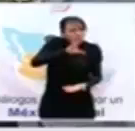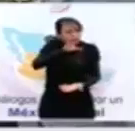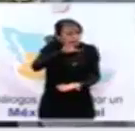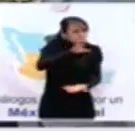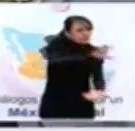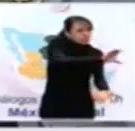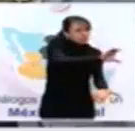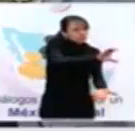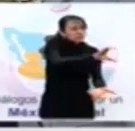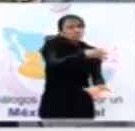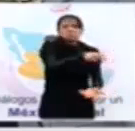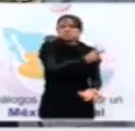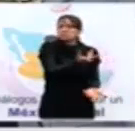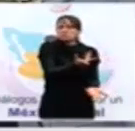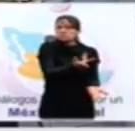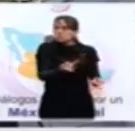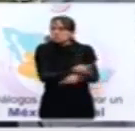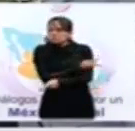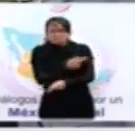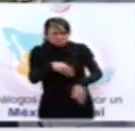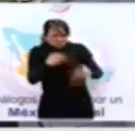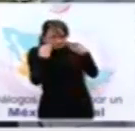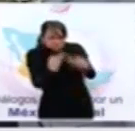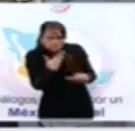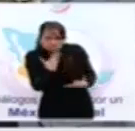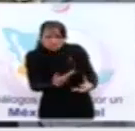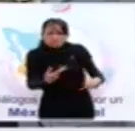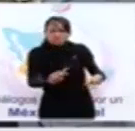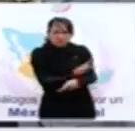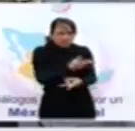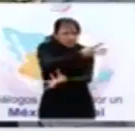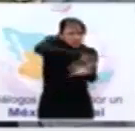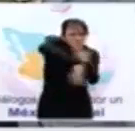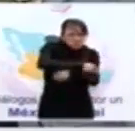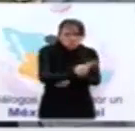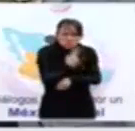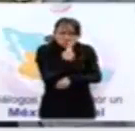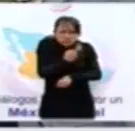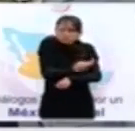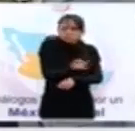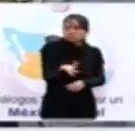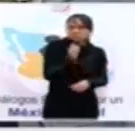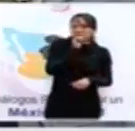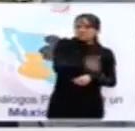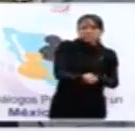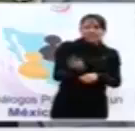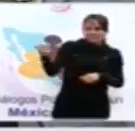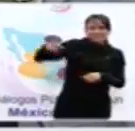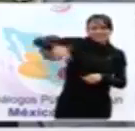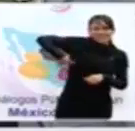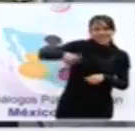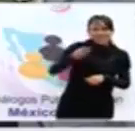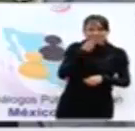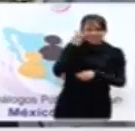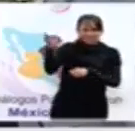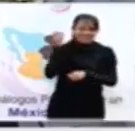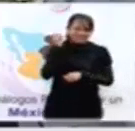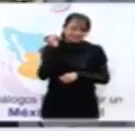se ha reflejado eso. Y entonces nos pone en el centro de atención primero que no es un problema de más o menos